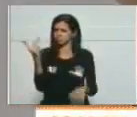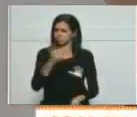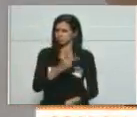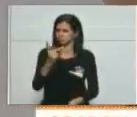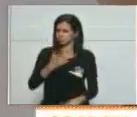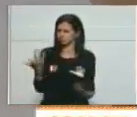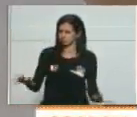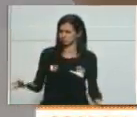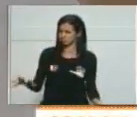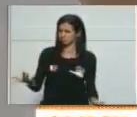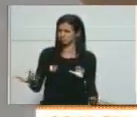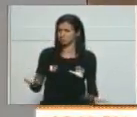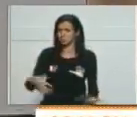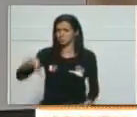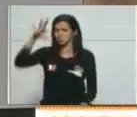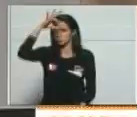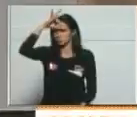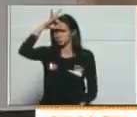Yo no sabía de esa rueda de prensa.